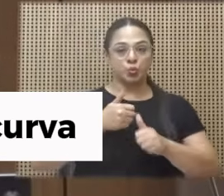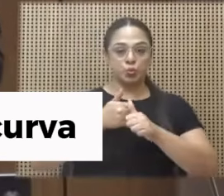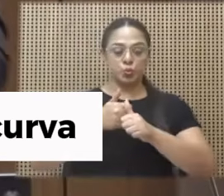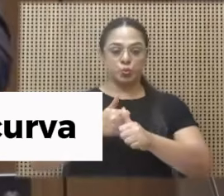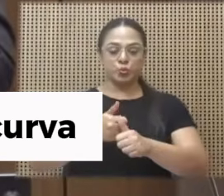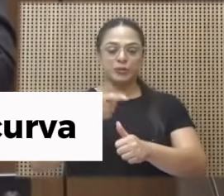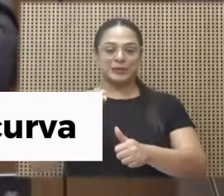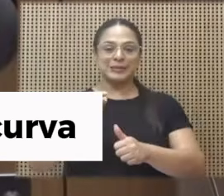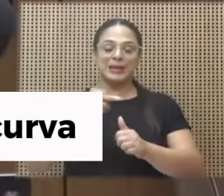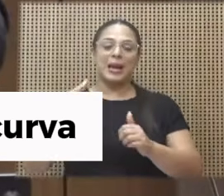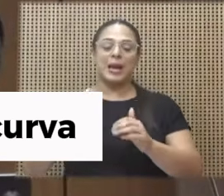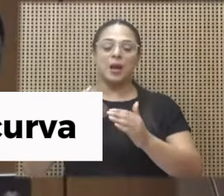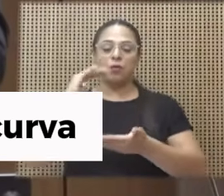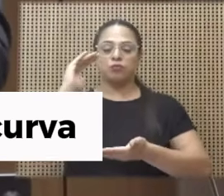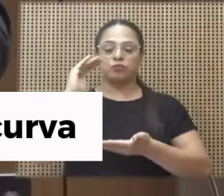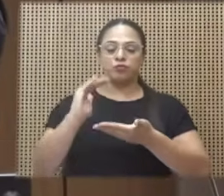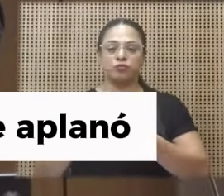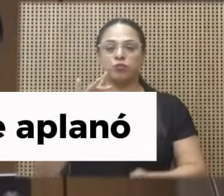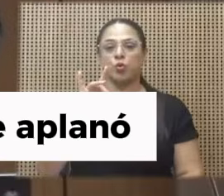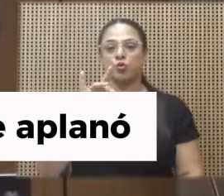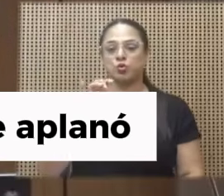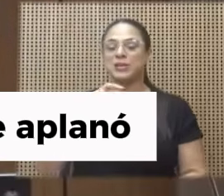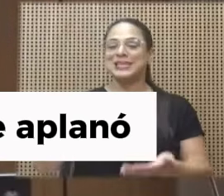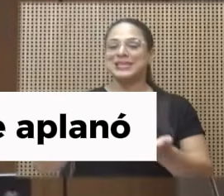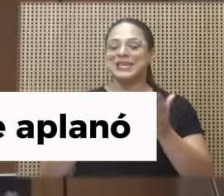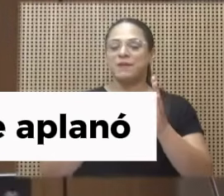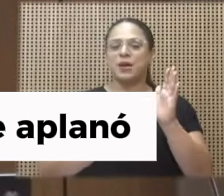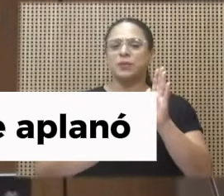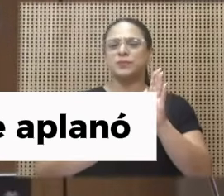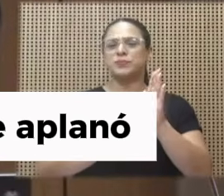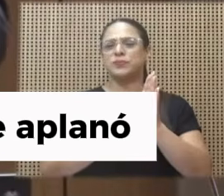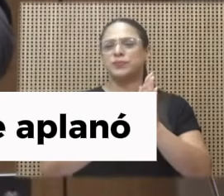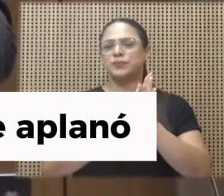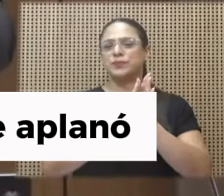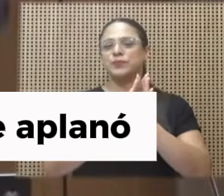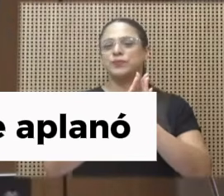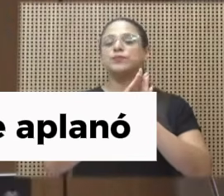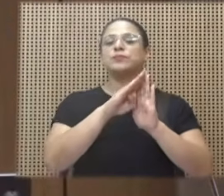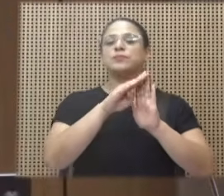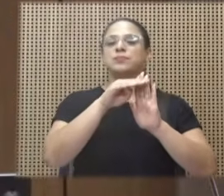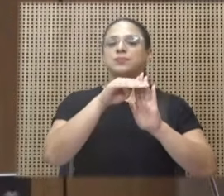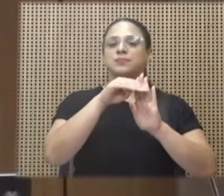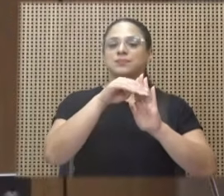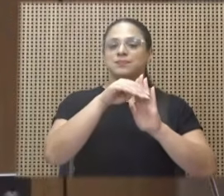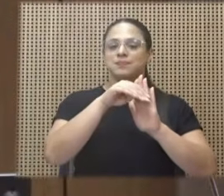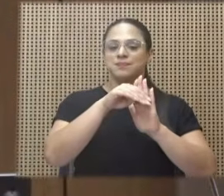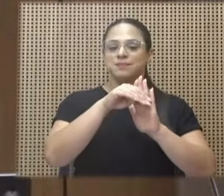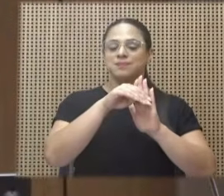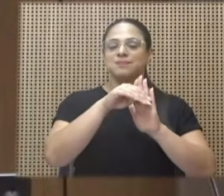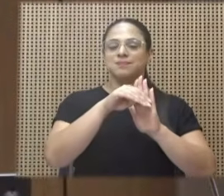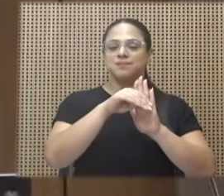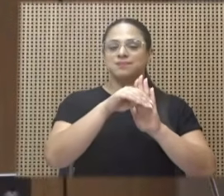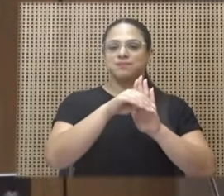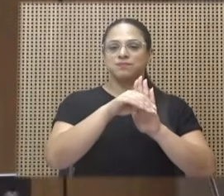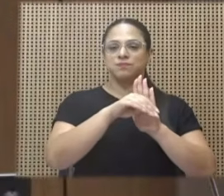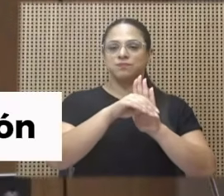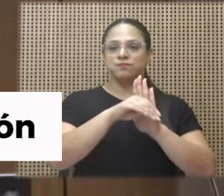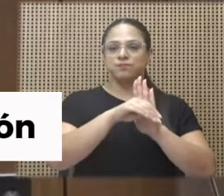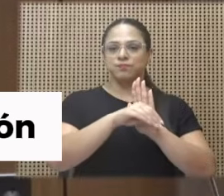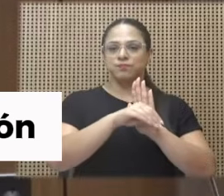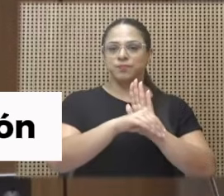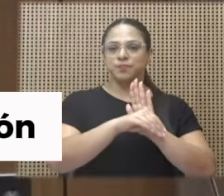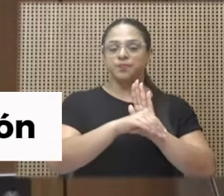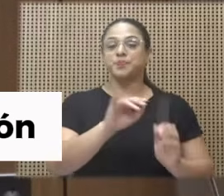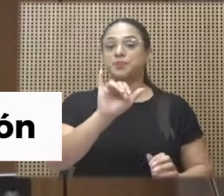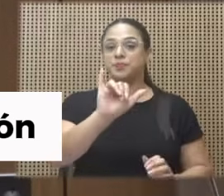de 800 los homicidios. La curva de crecimiento de homicidios no solo se aplanó, sino que está en reducción. En